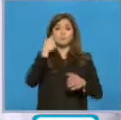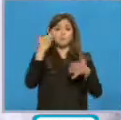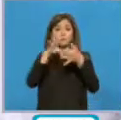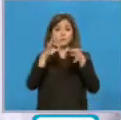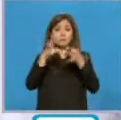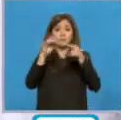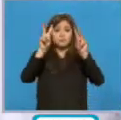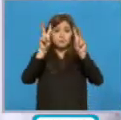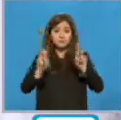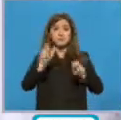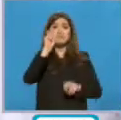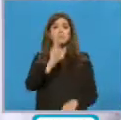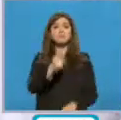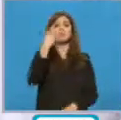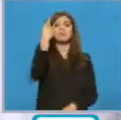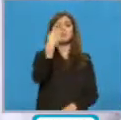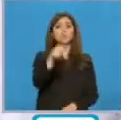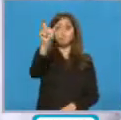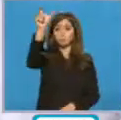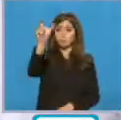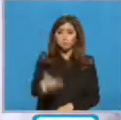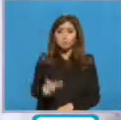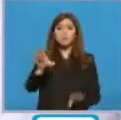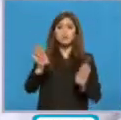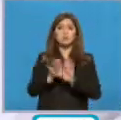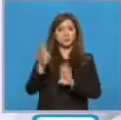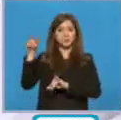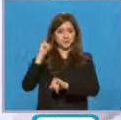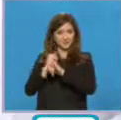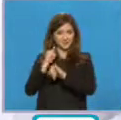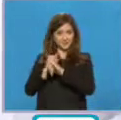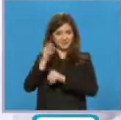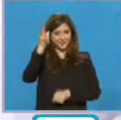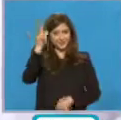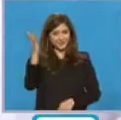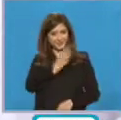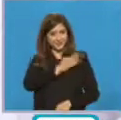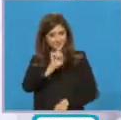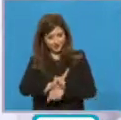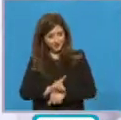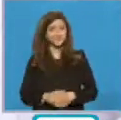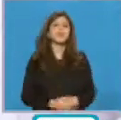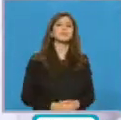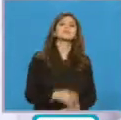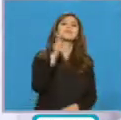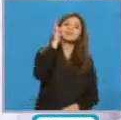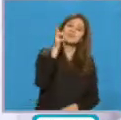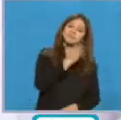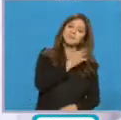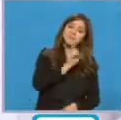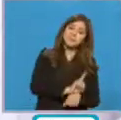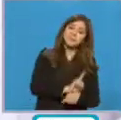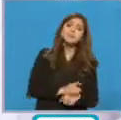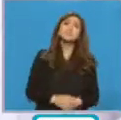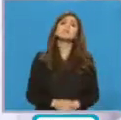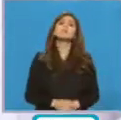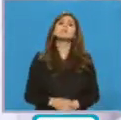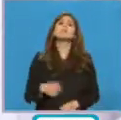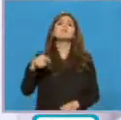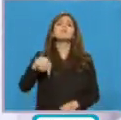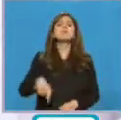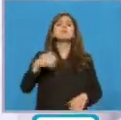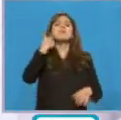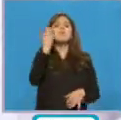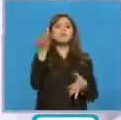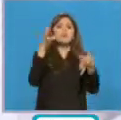con la identidad en las redes sociales. Muy buenos días. ¿Qué tal? Buenos días, Pamela. Alejandro, comisionado, para que nos hable acerca de esta